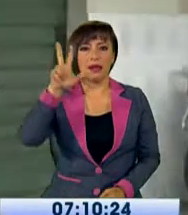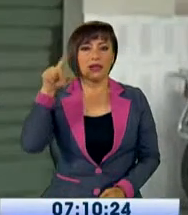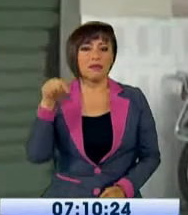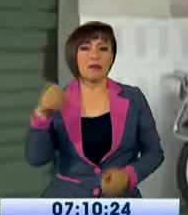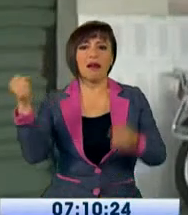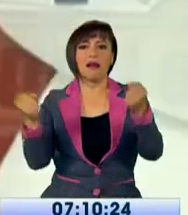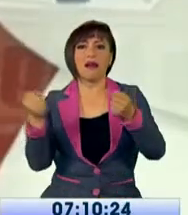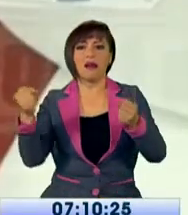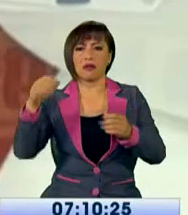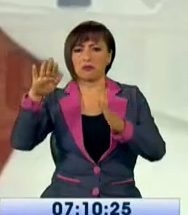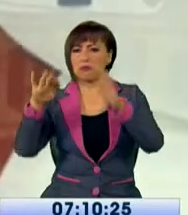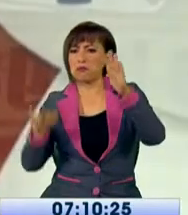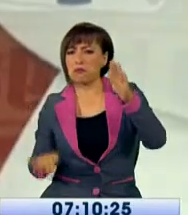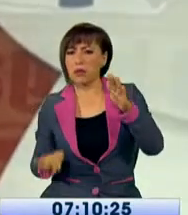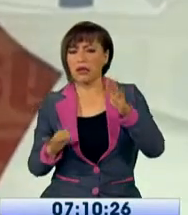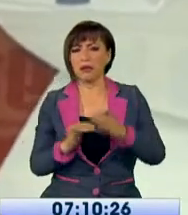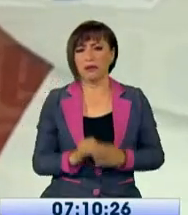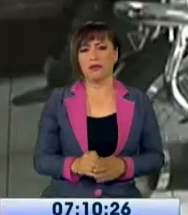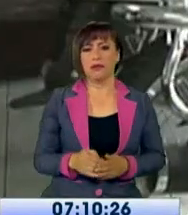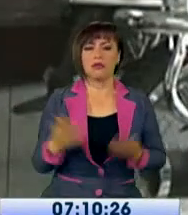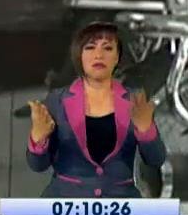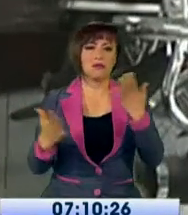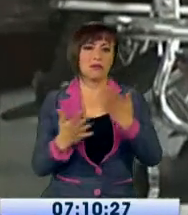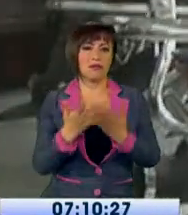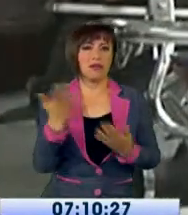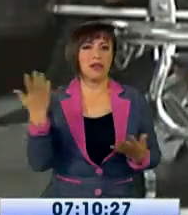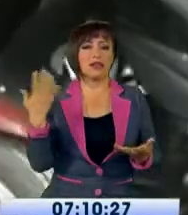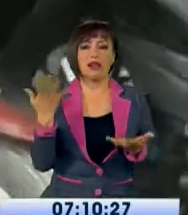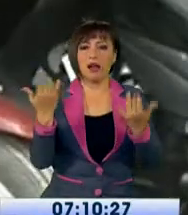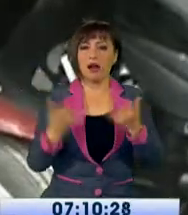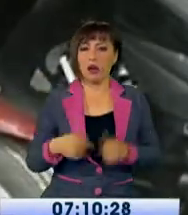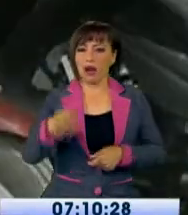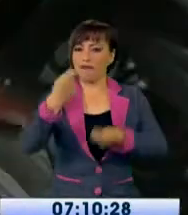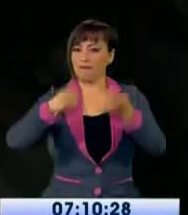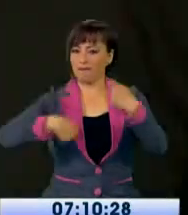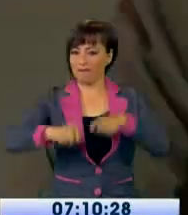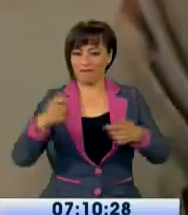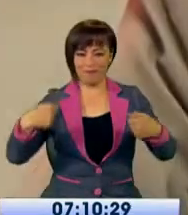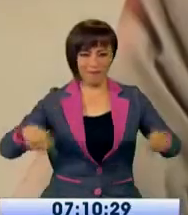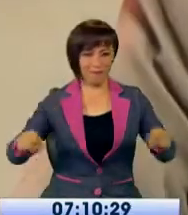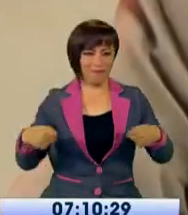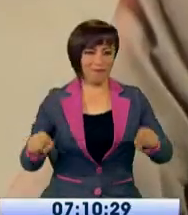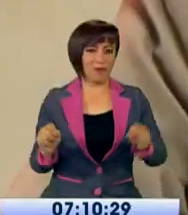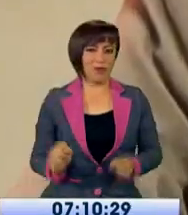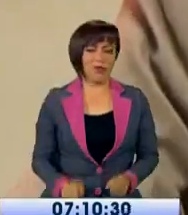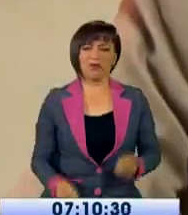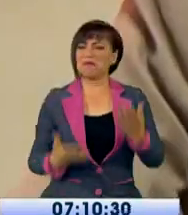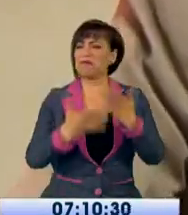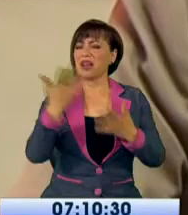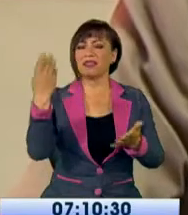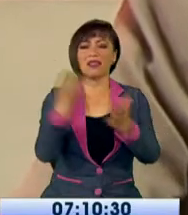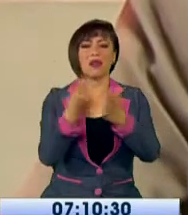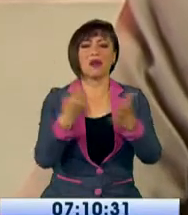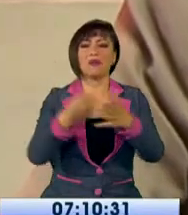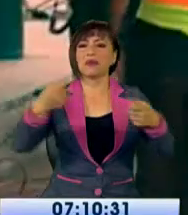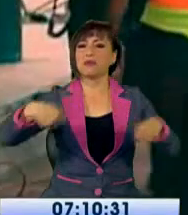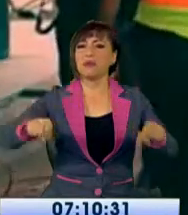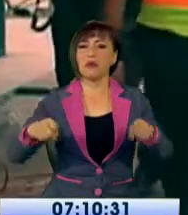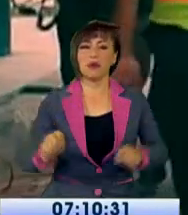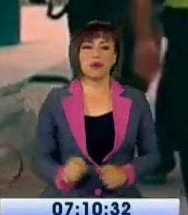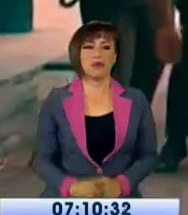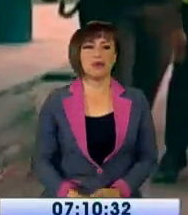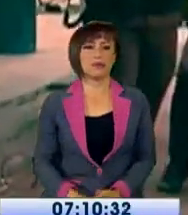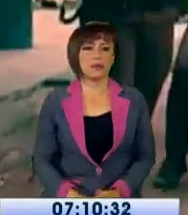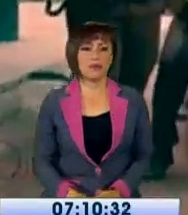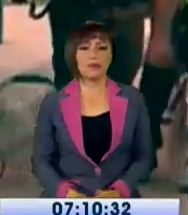que se debe a las facilidades que existen en la venta de estos vehículos. Es más fácil comprar una moto que una libra roja aquí. En